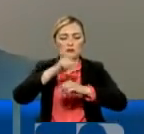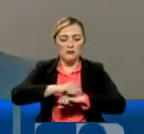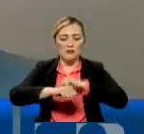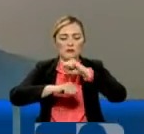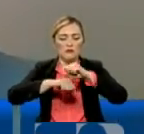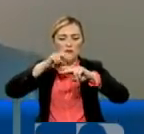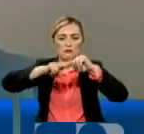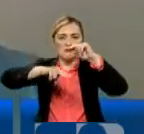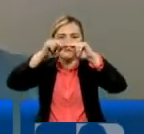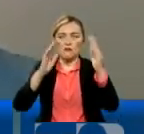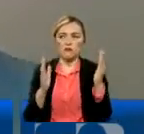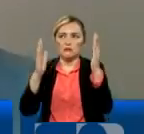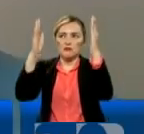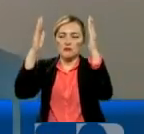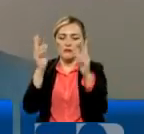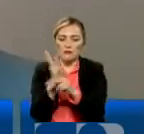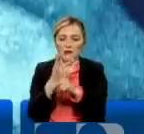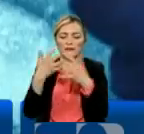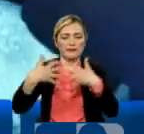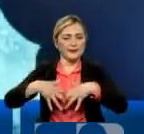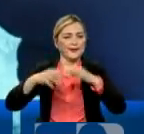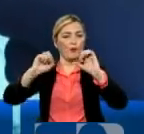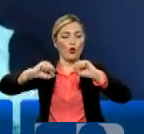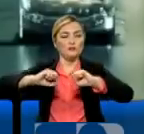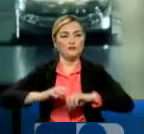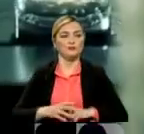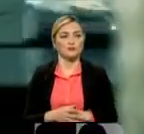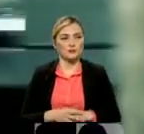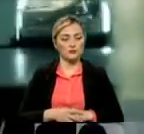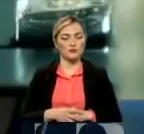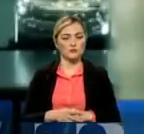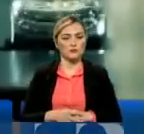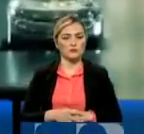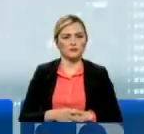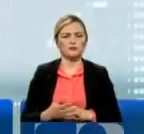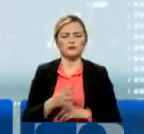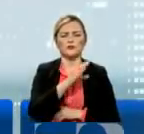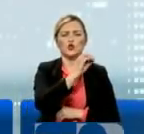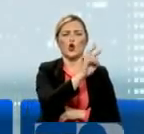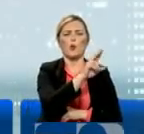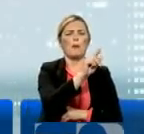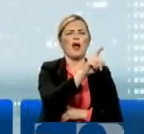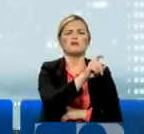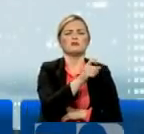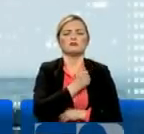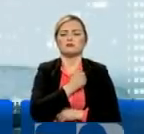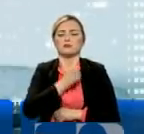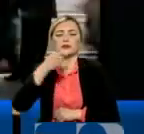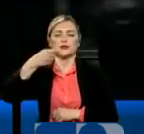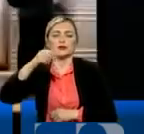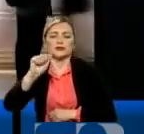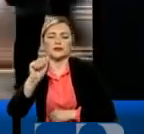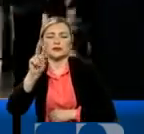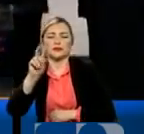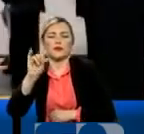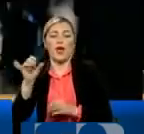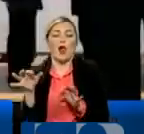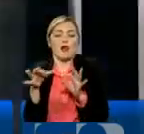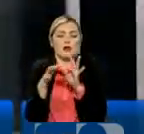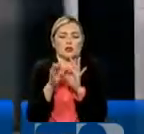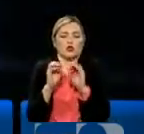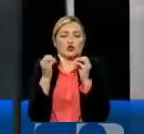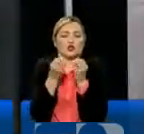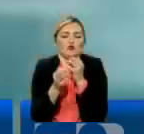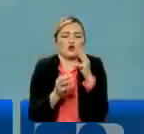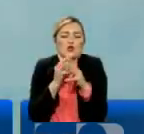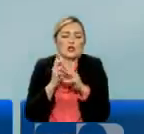infraestructura de producir vacunas. COVAX pertenece a Gavi, la Alianza para la Vacunación y la Organización Mundial de la Salud. Siendo parte